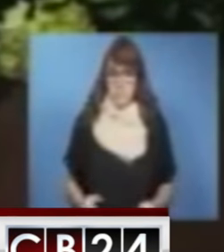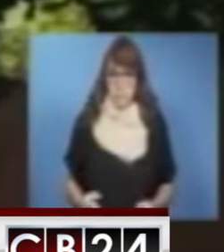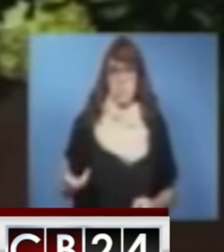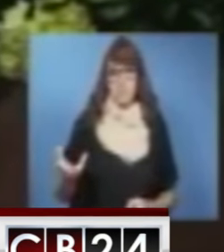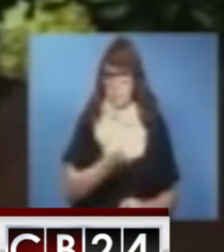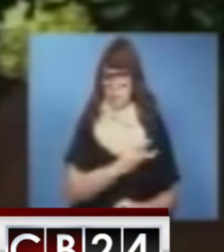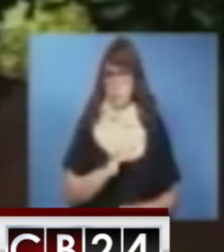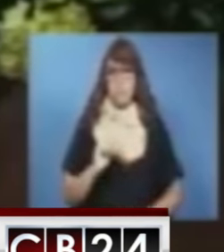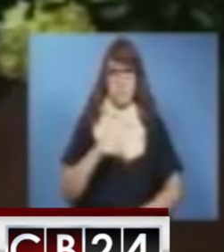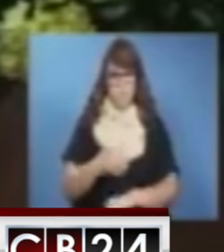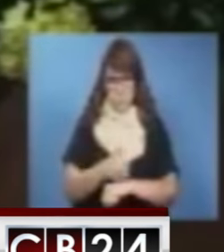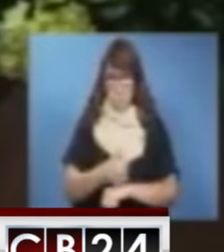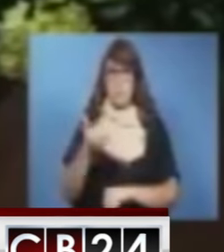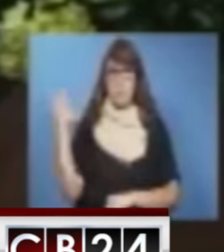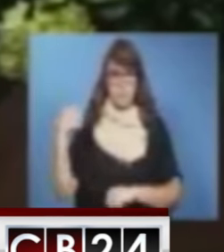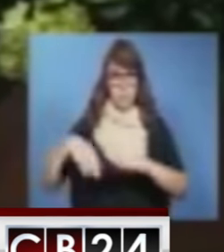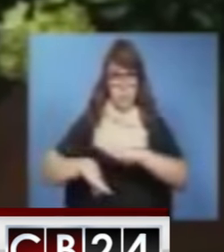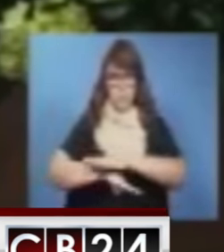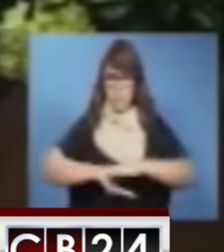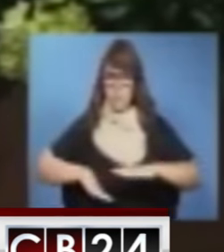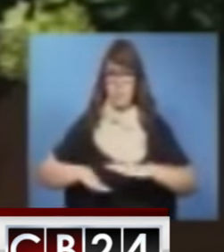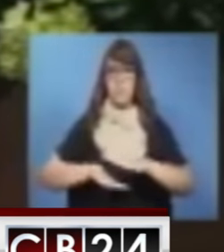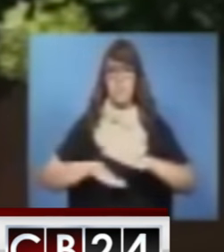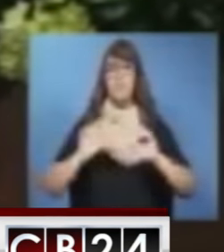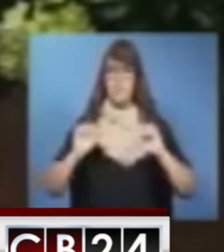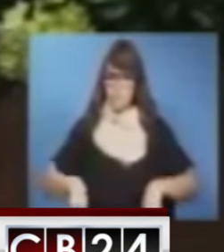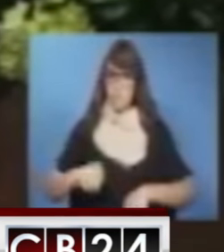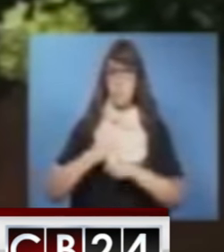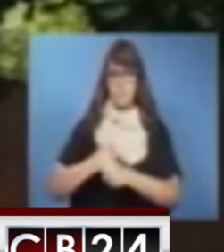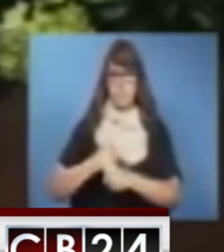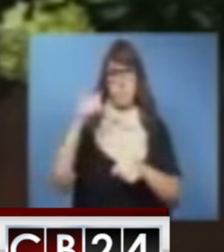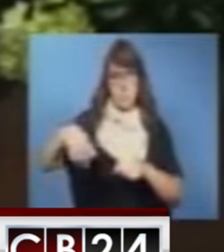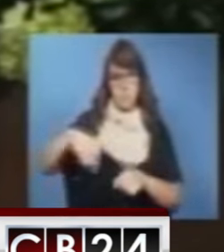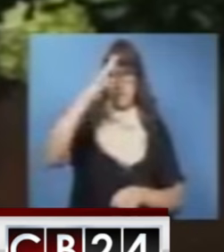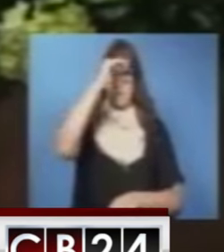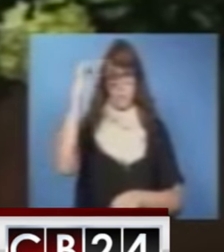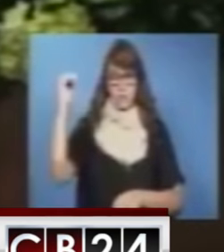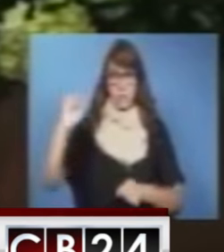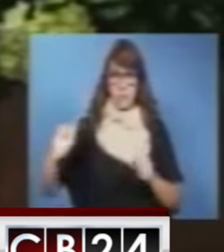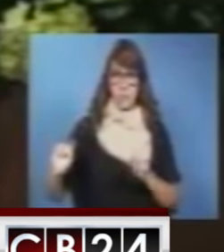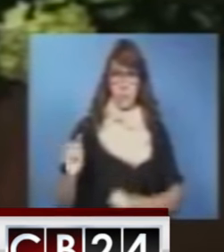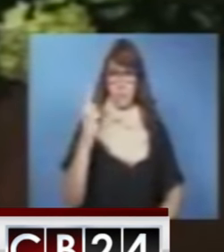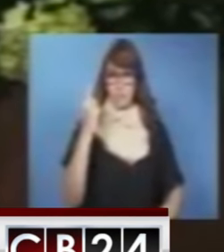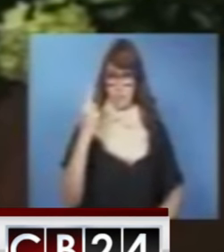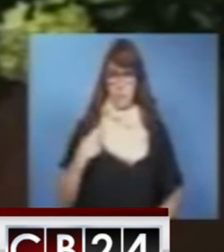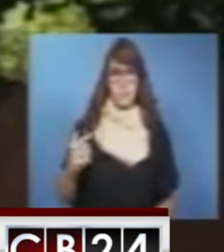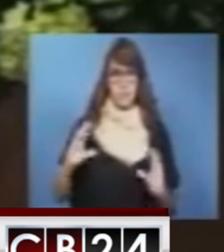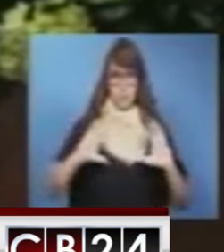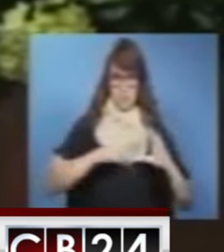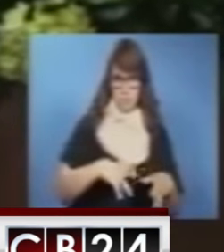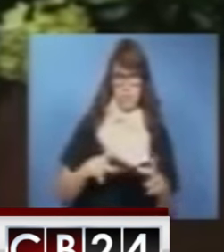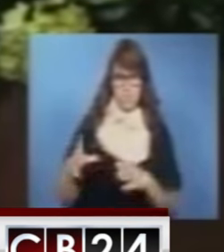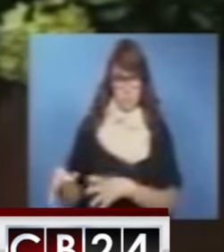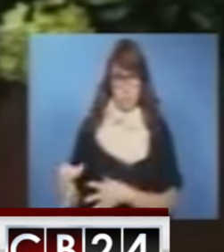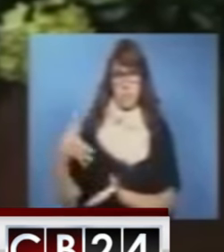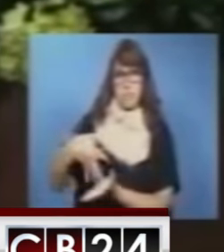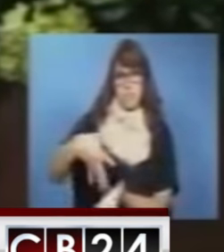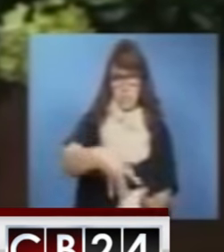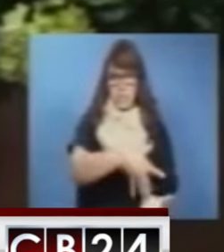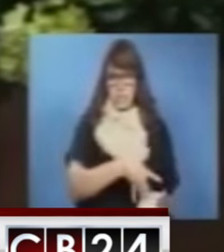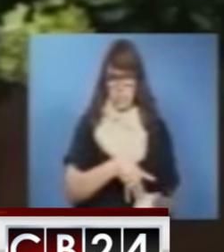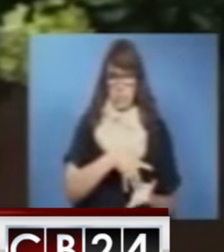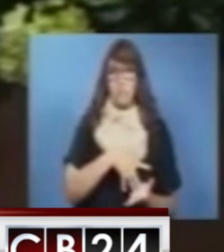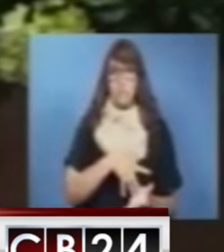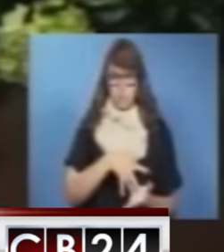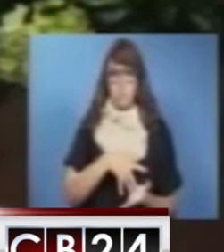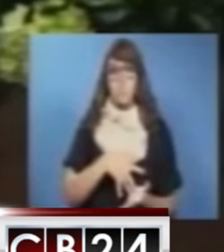las bases para un país más seguro. Por primera vez, todos los sectores de la sociedad y del